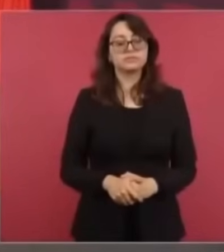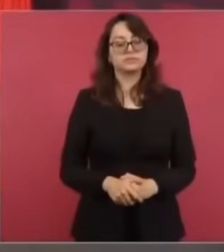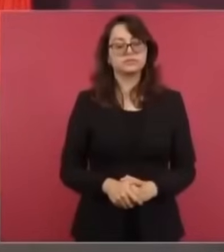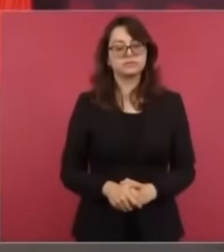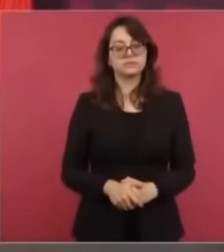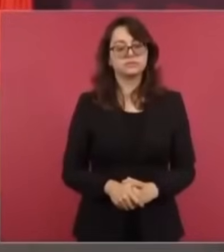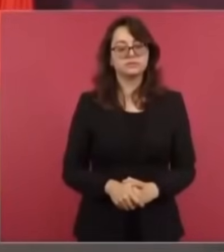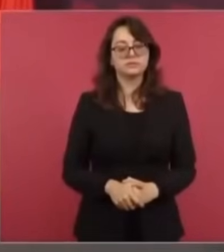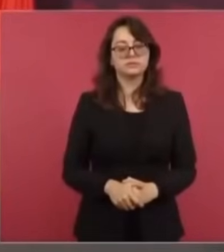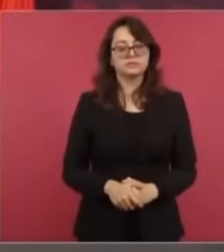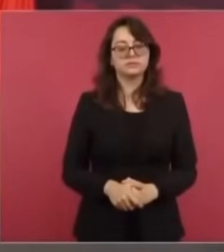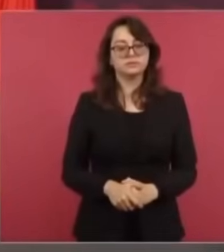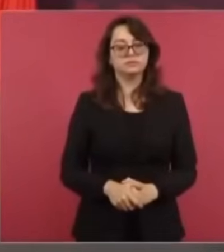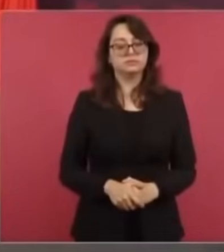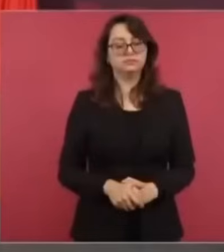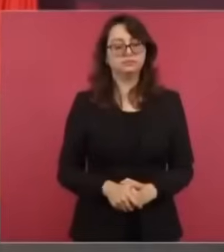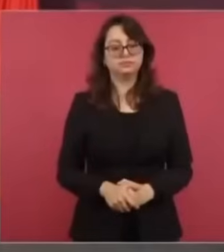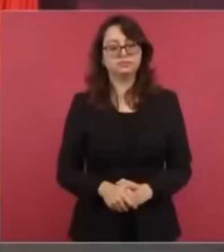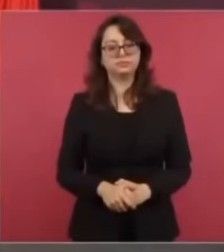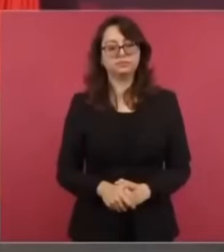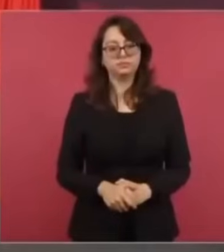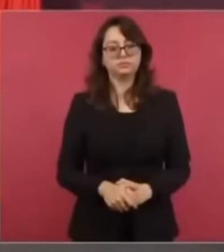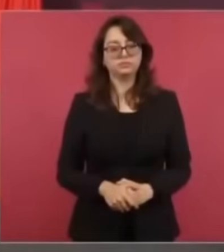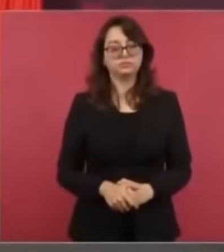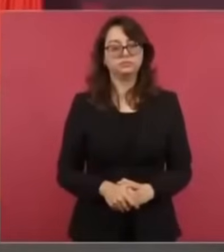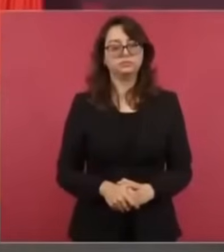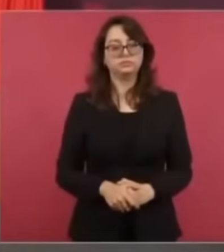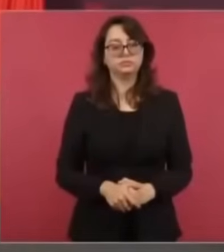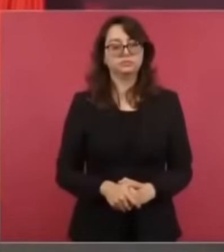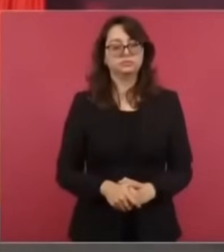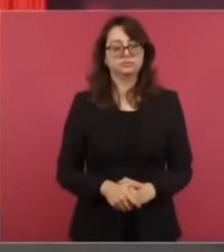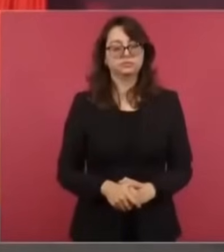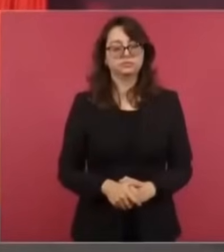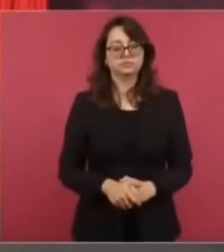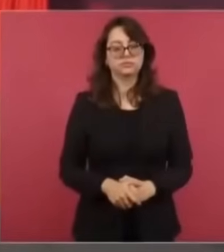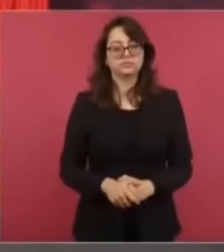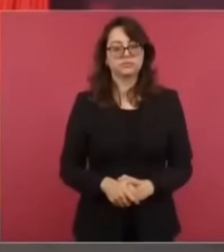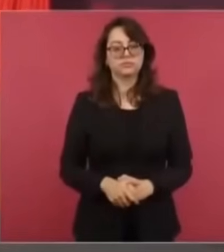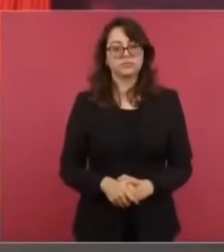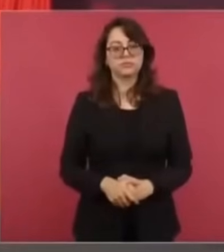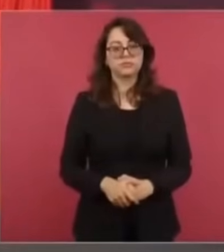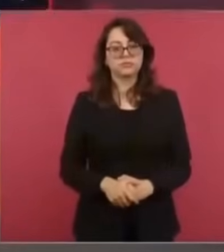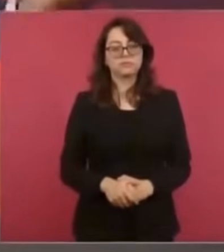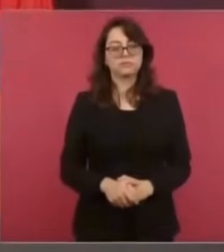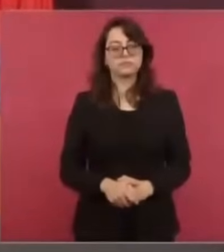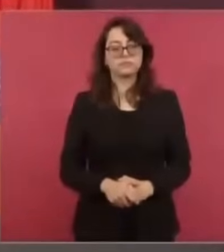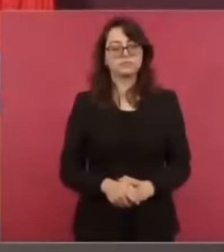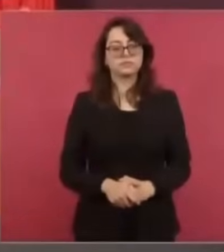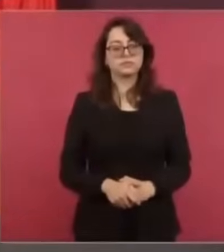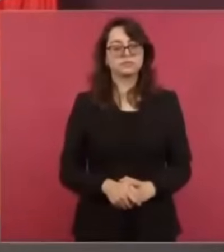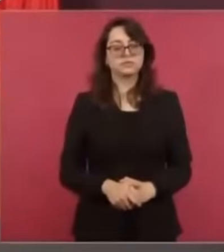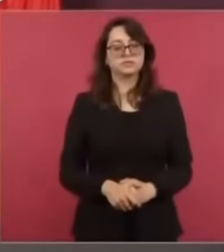Había veces antes de que de repente venía un cambio